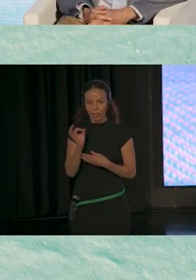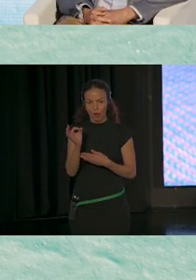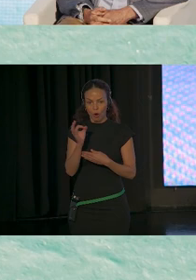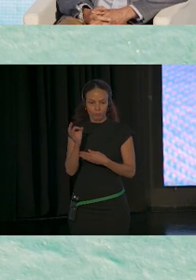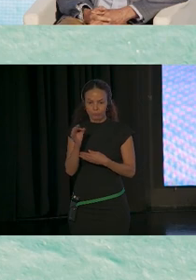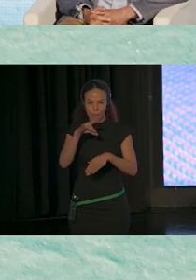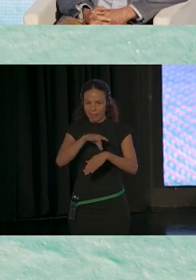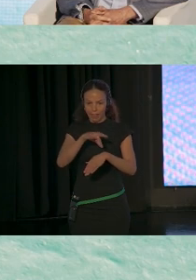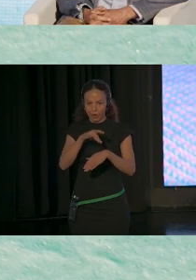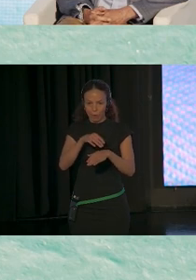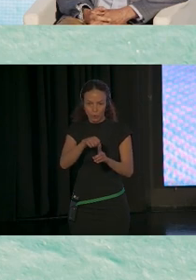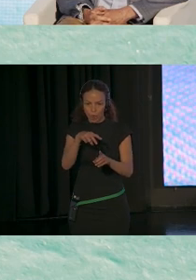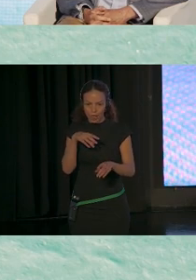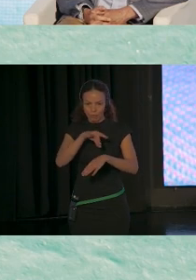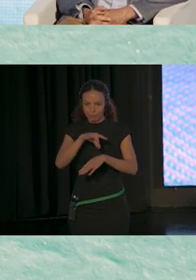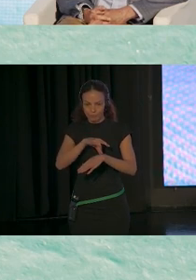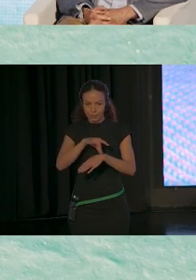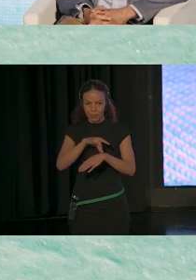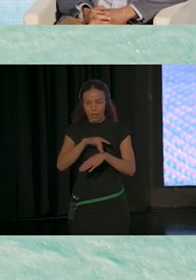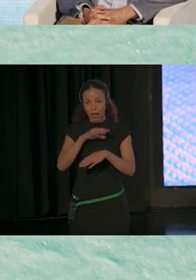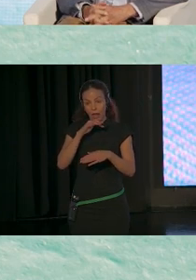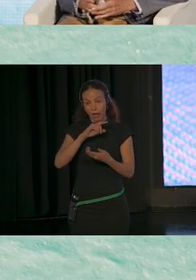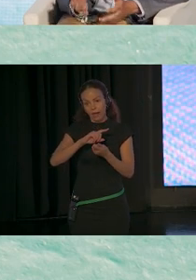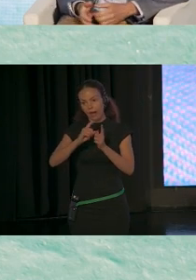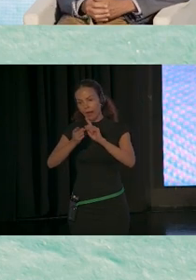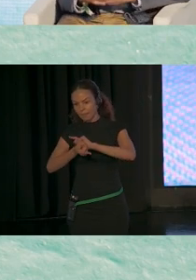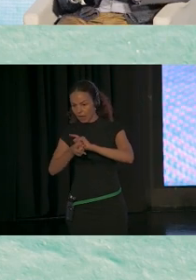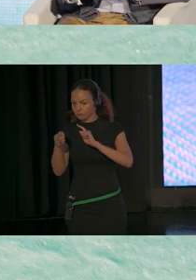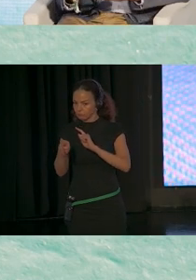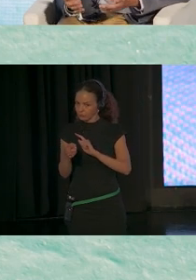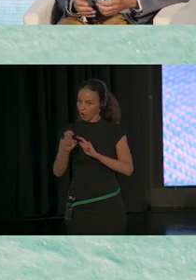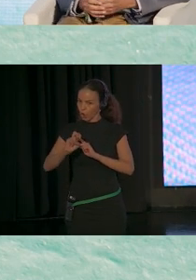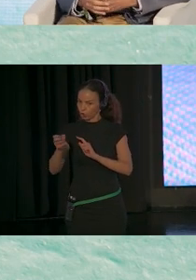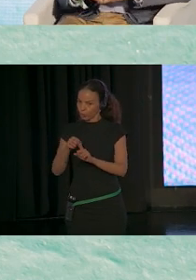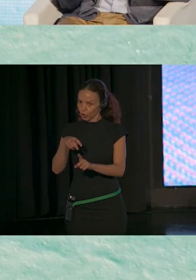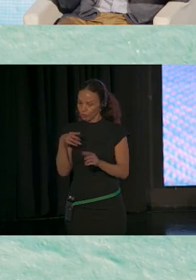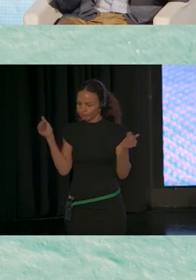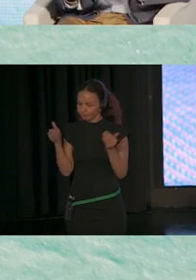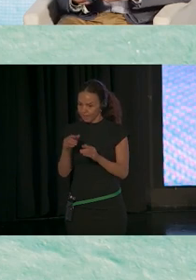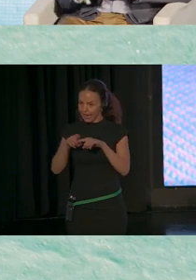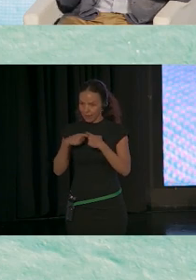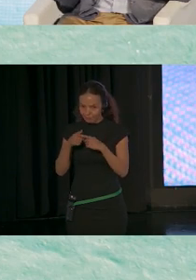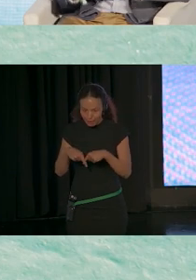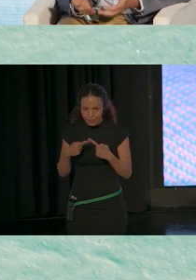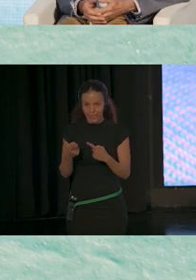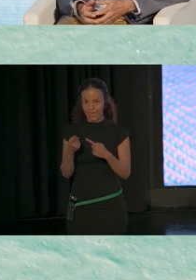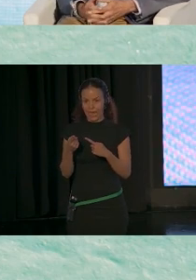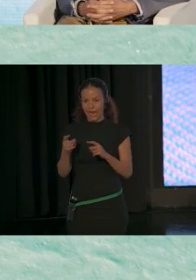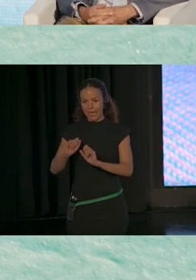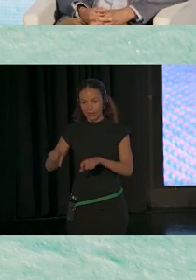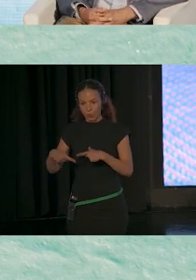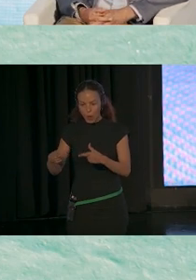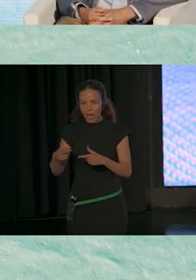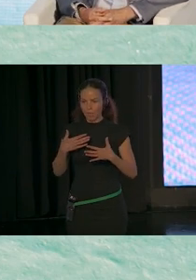clínico, como se quiera llamar, a otro enfoque más centrado en la familia, más orientado a los contextos naturales, más de